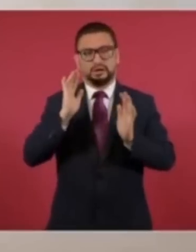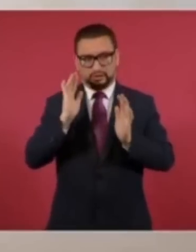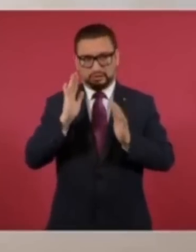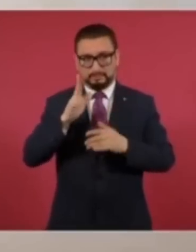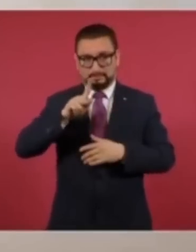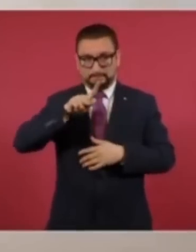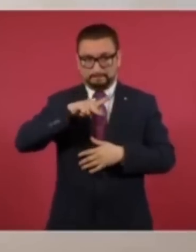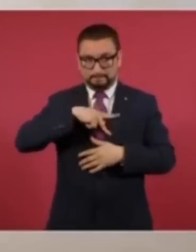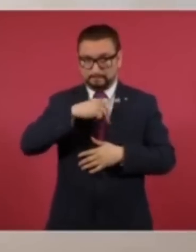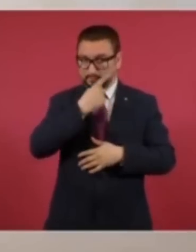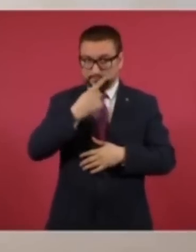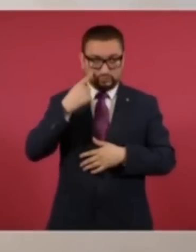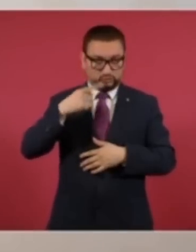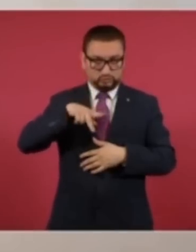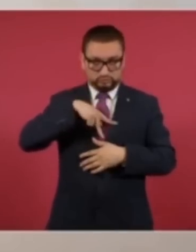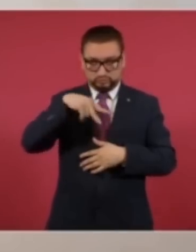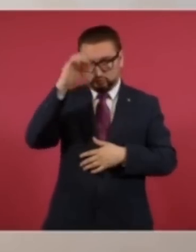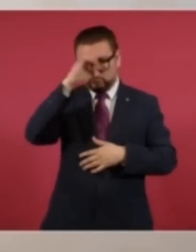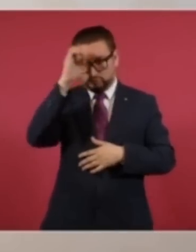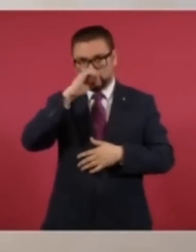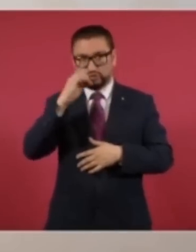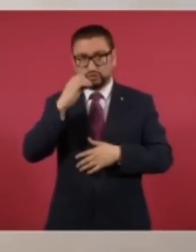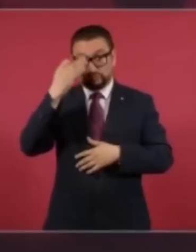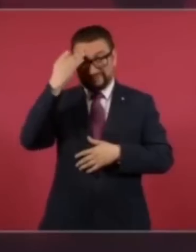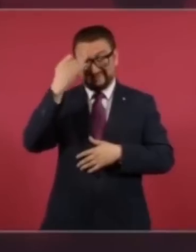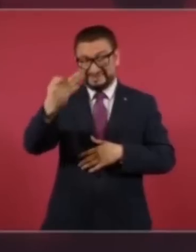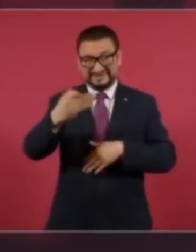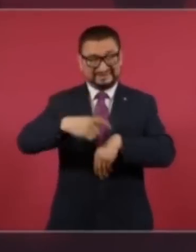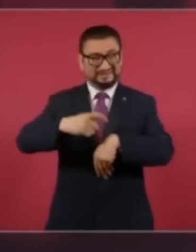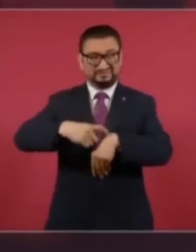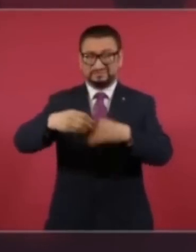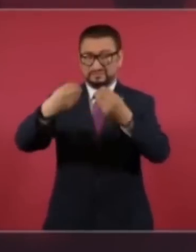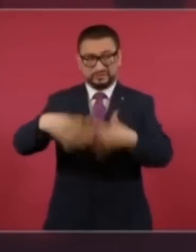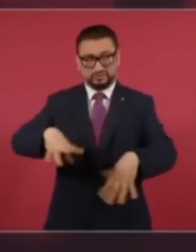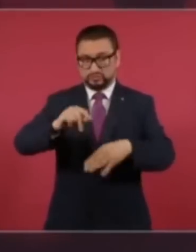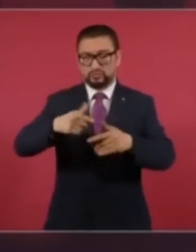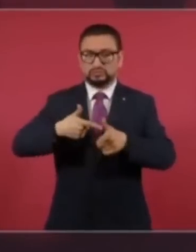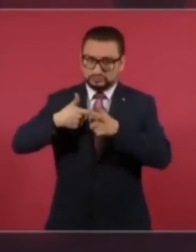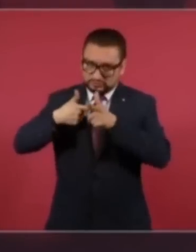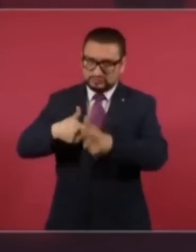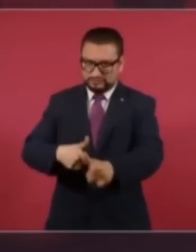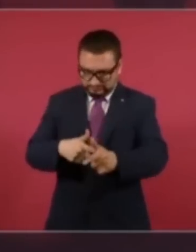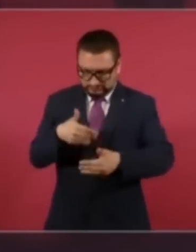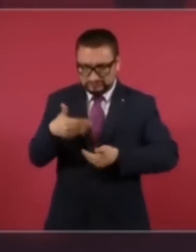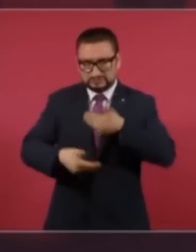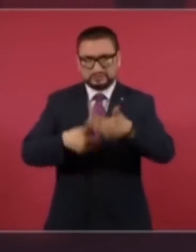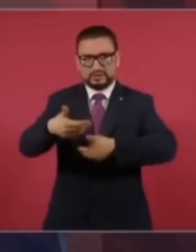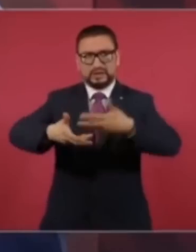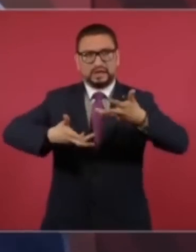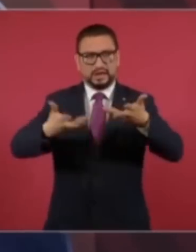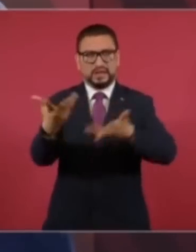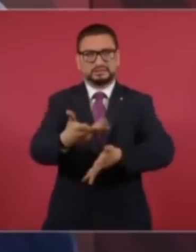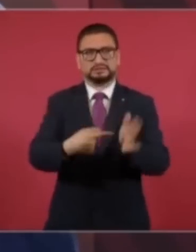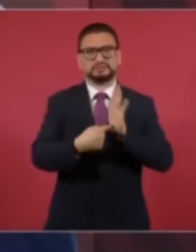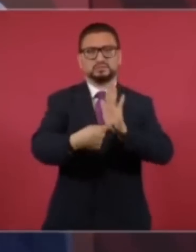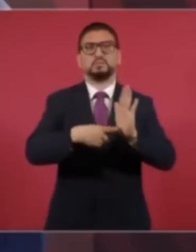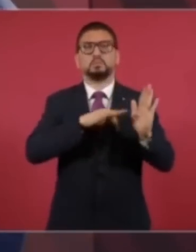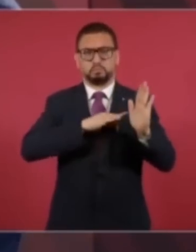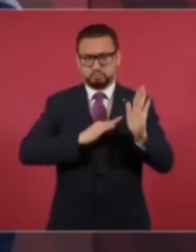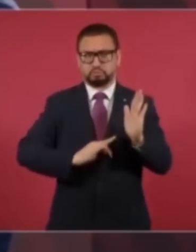opinión. Mi opinión es no perdamos tiempo y vamos hacia adelante a demostrar de que se puede.